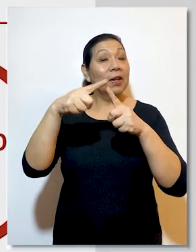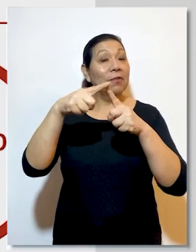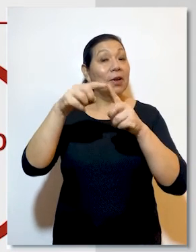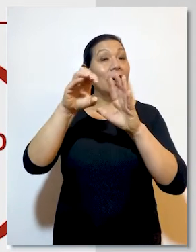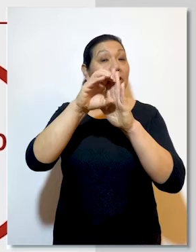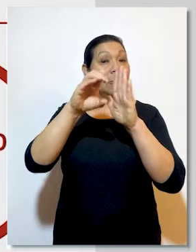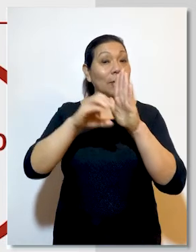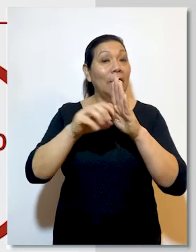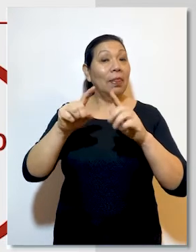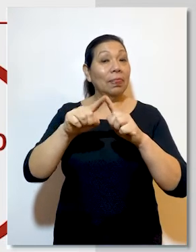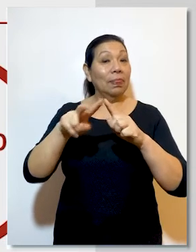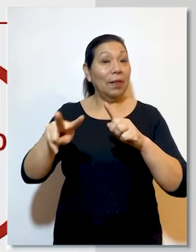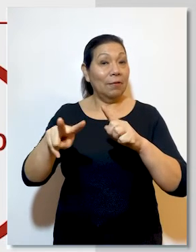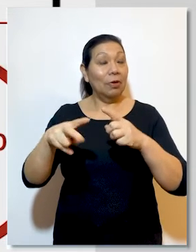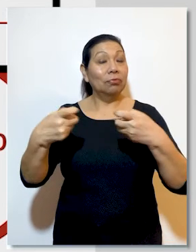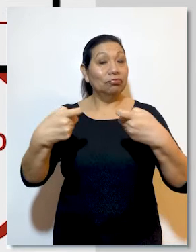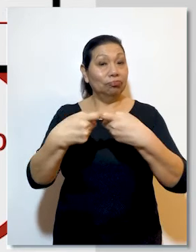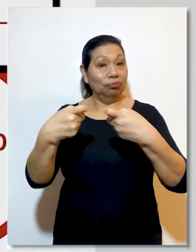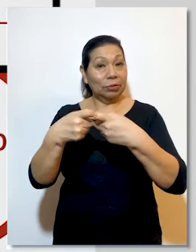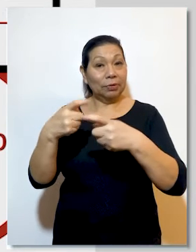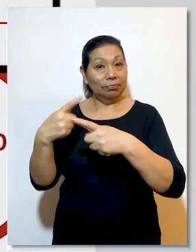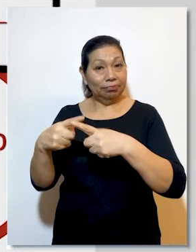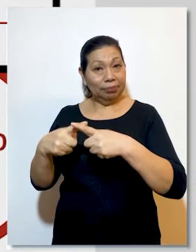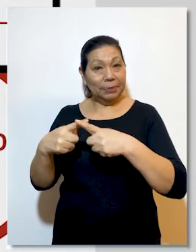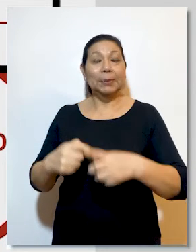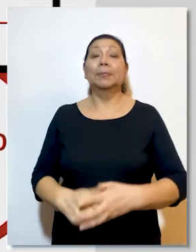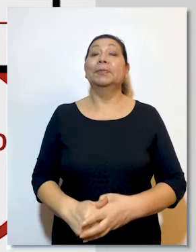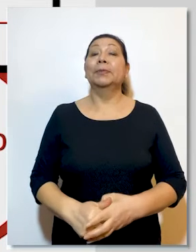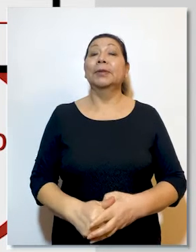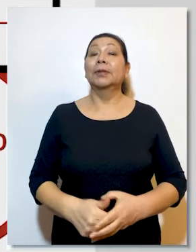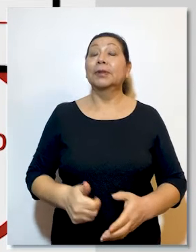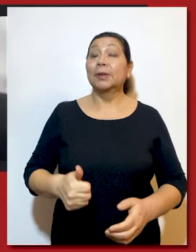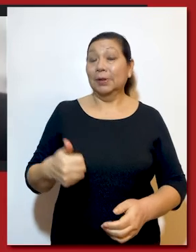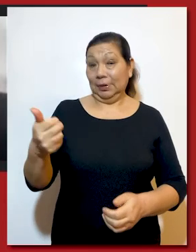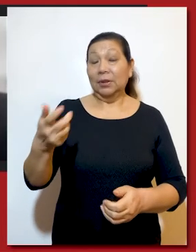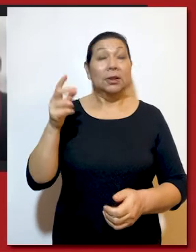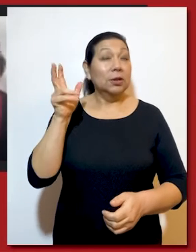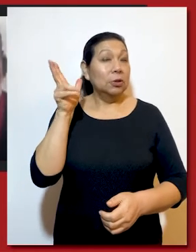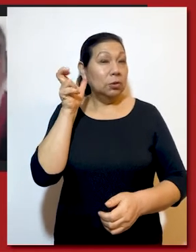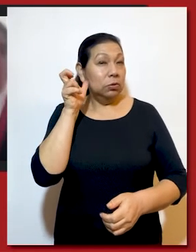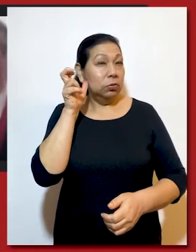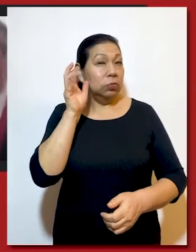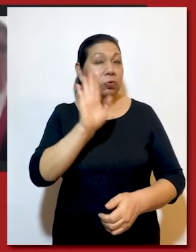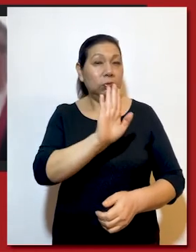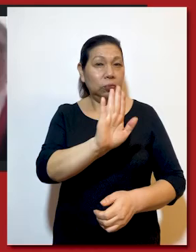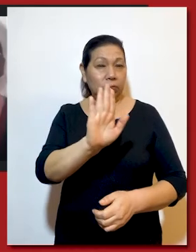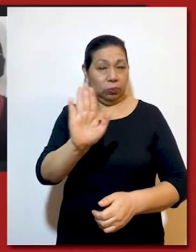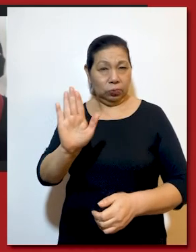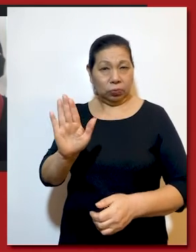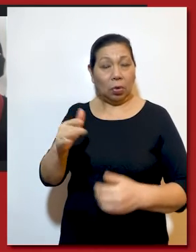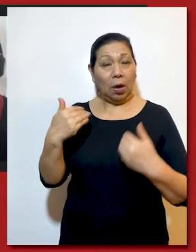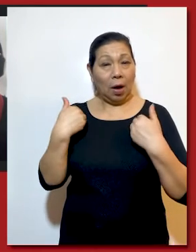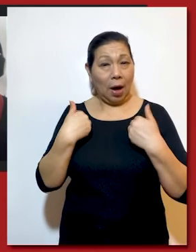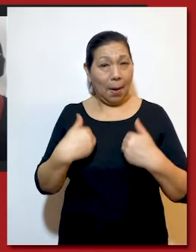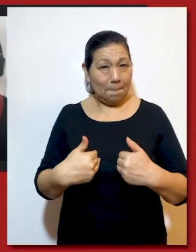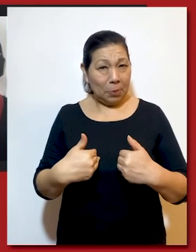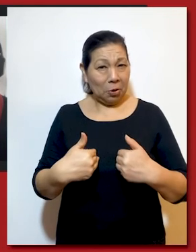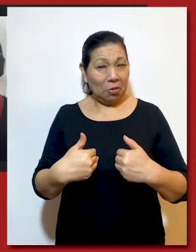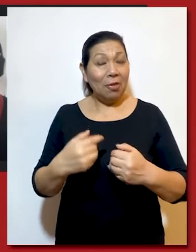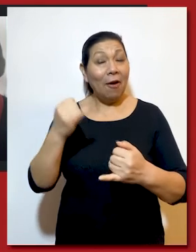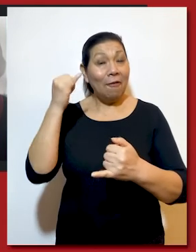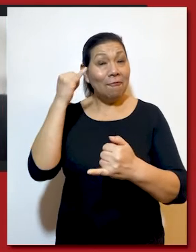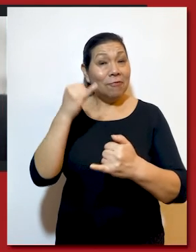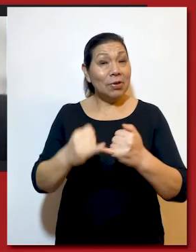Tribunal Constitucional TV y redes sociales. Los magistrados escucharon los informes orales de los